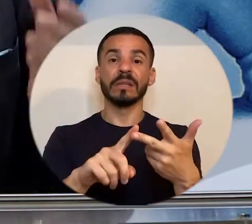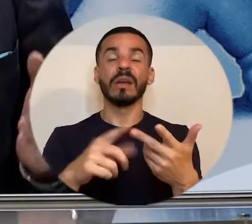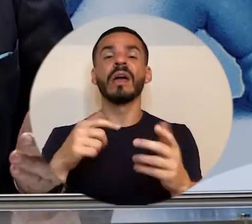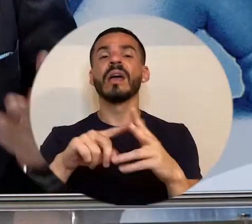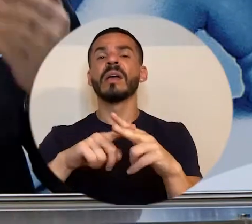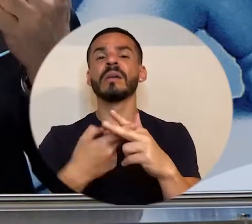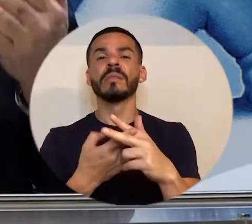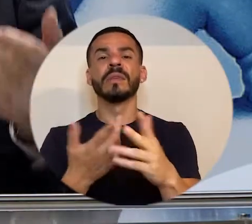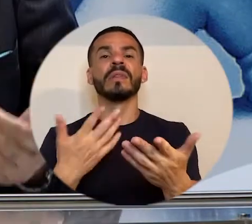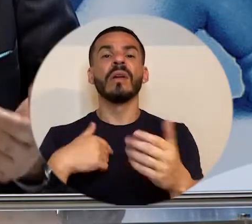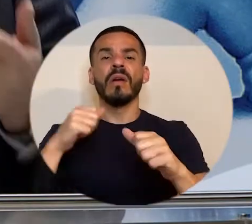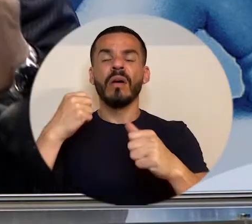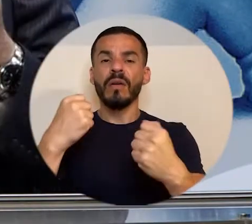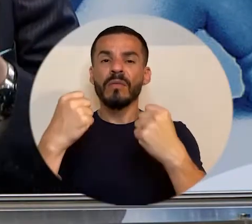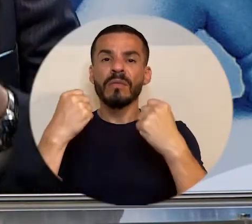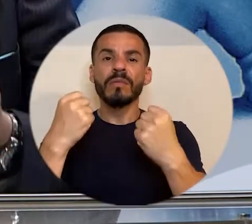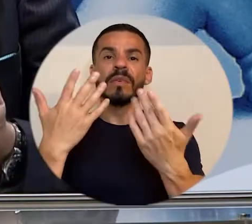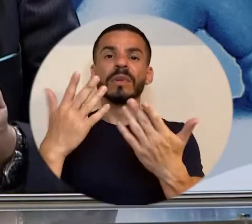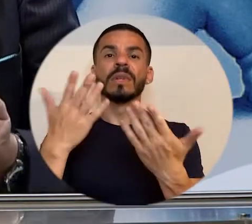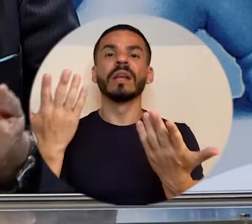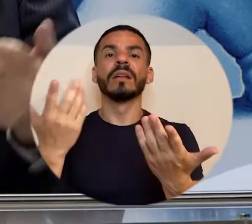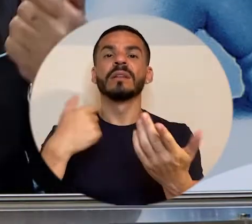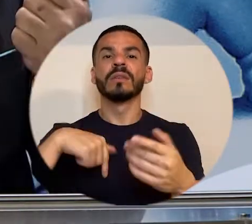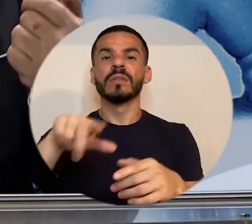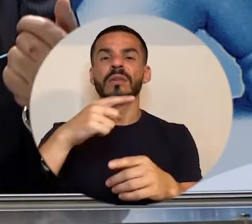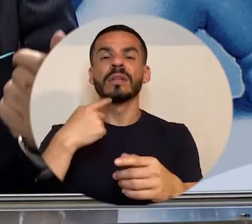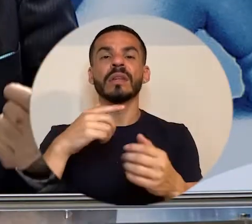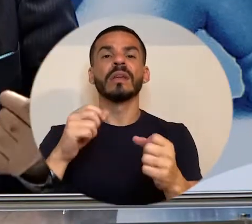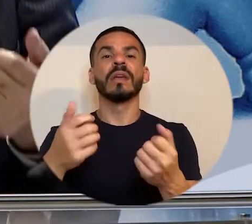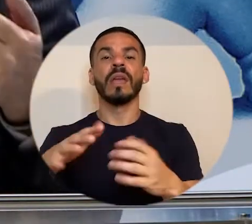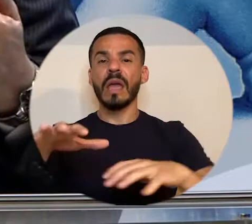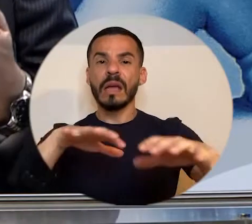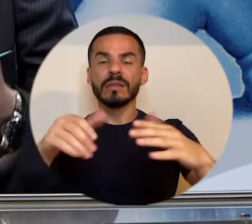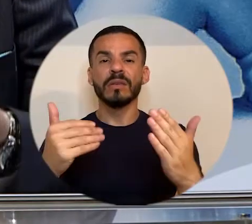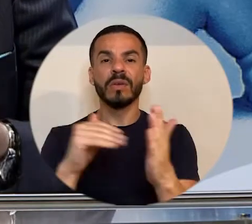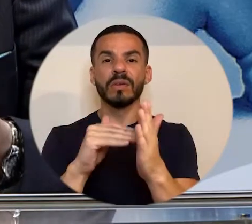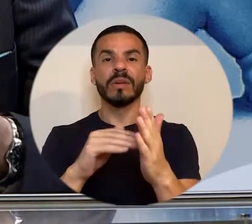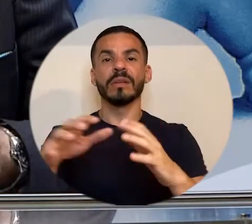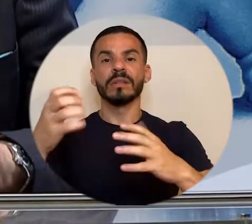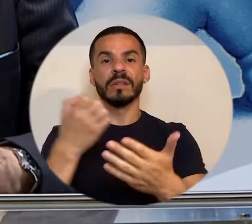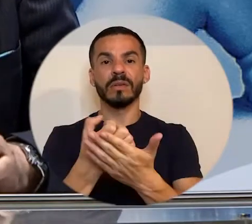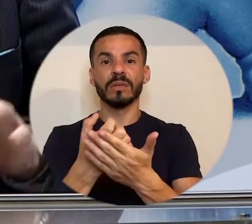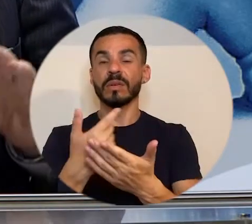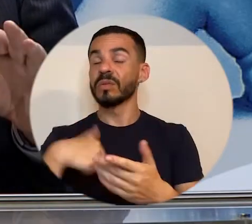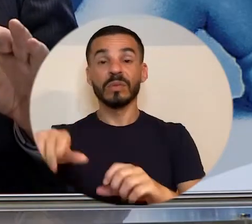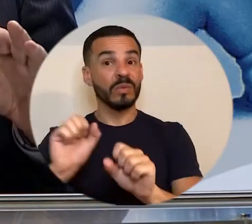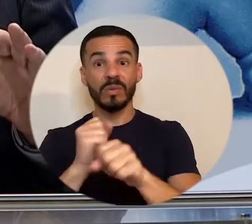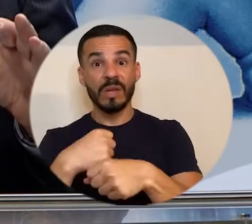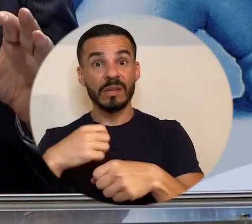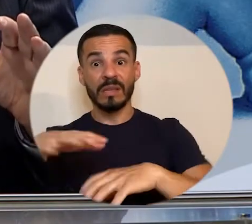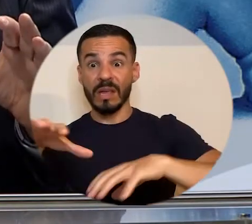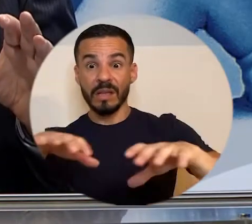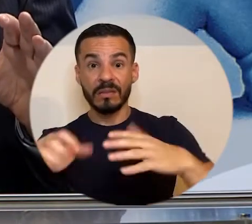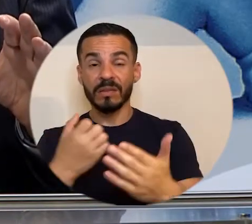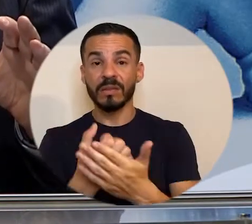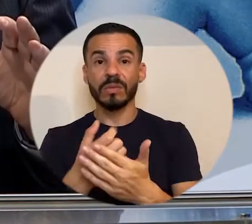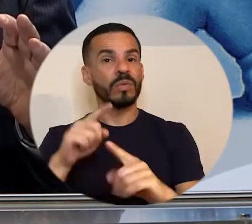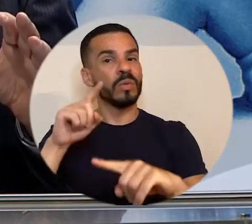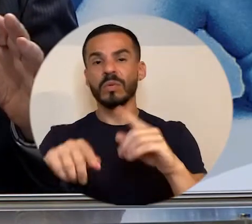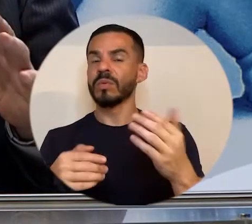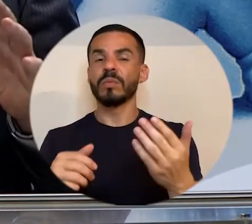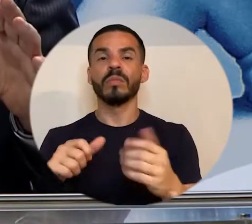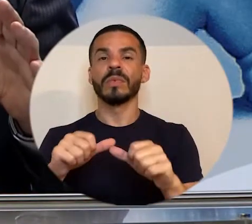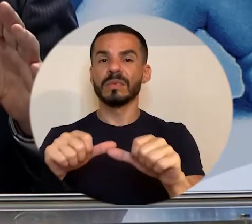Y tercero es que han comenzado a fortalecer lo que podemos llamar la reactivación económica. Si usted no hace reactivación